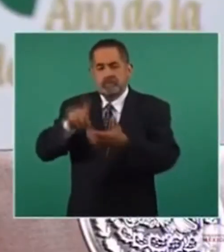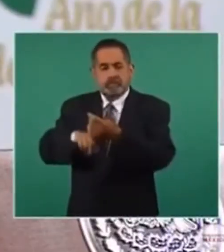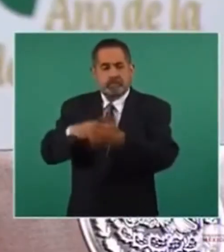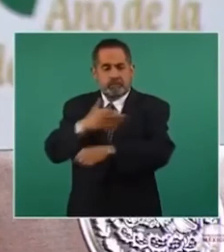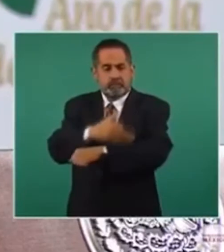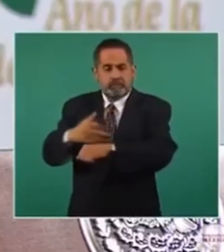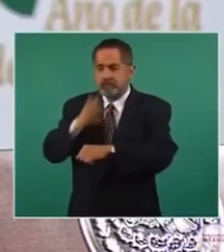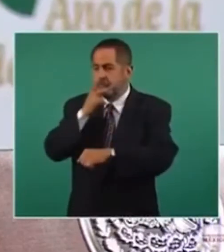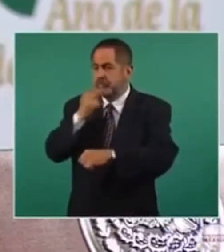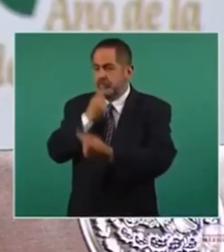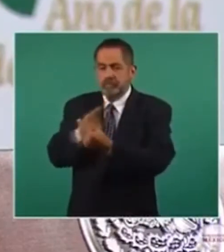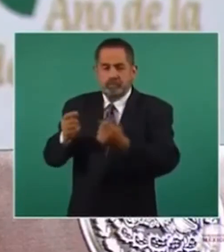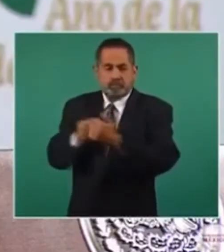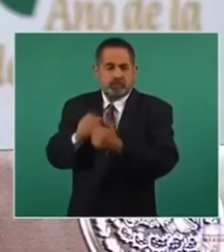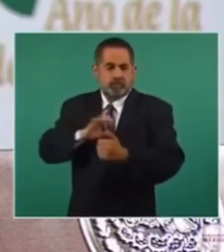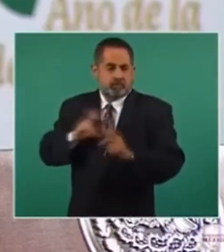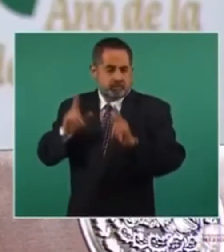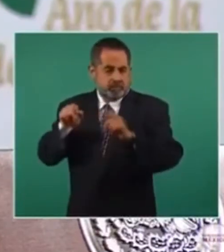padres de los niños